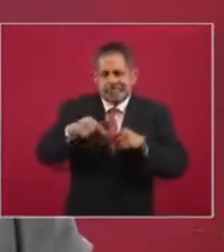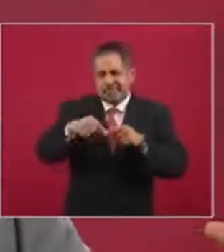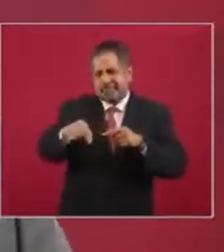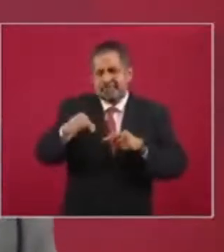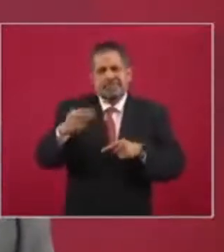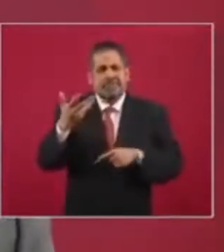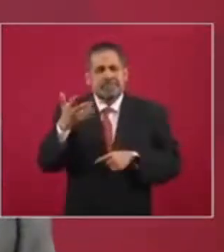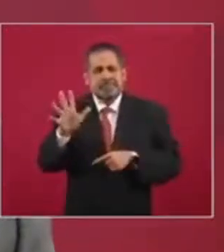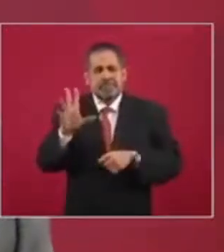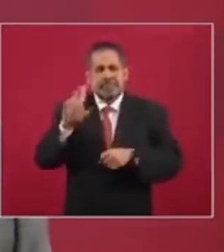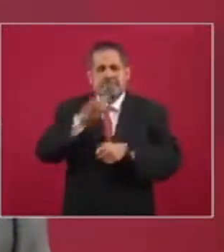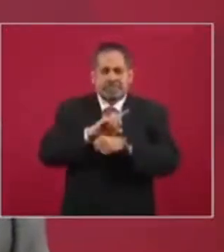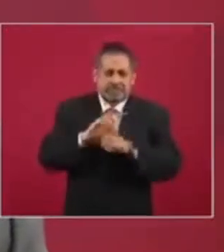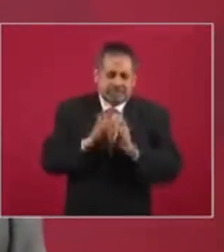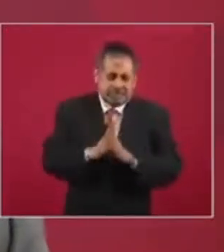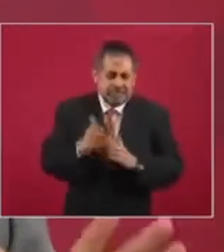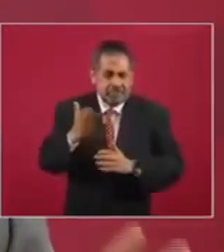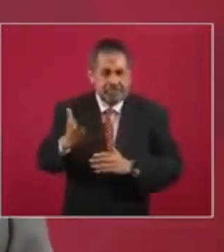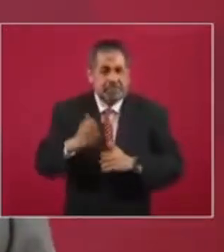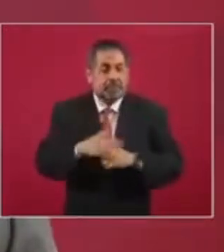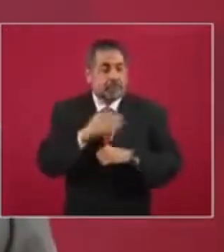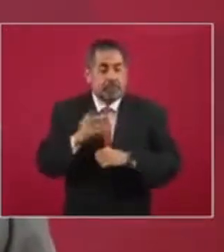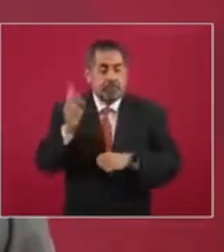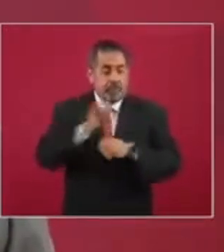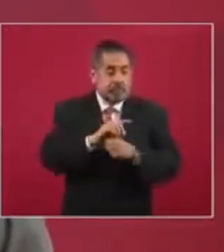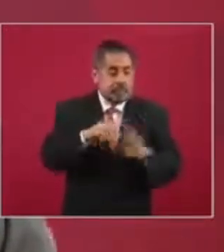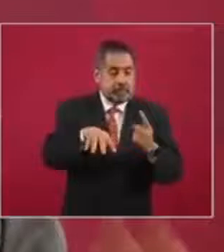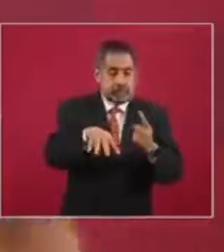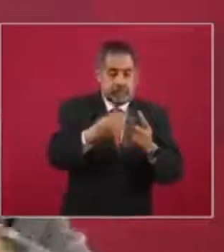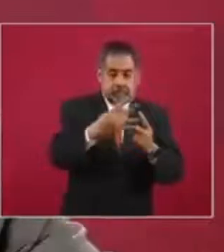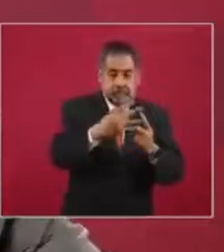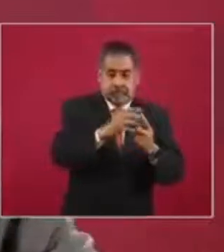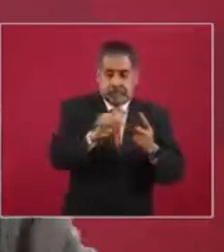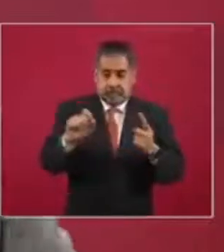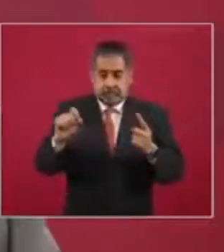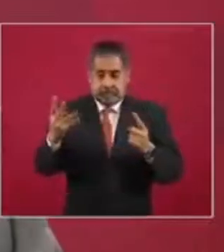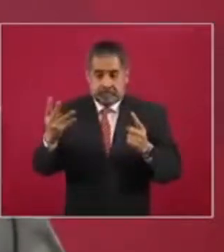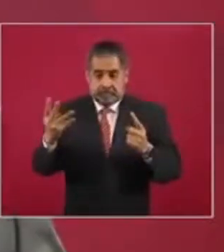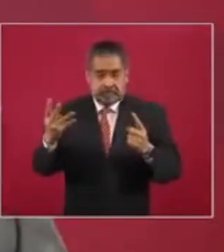todo, porque del 14 al 24